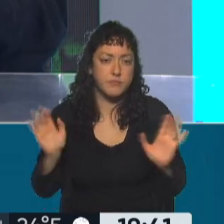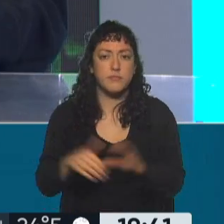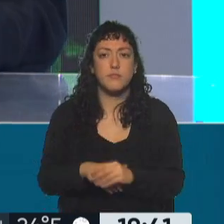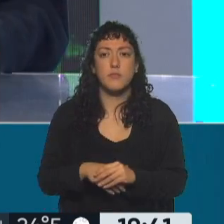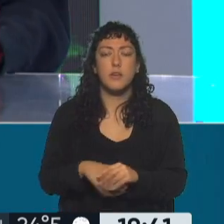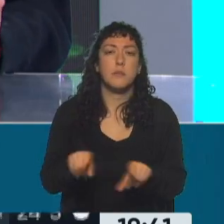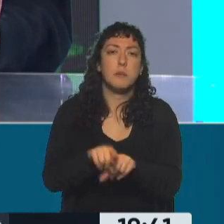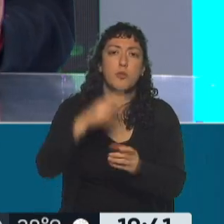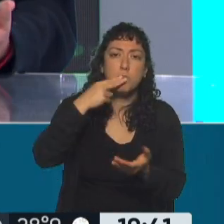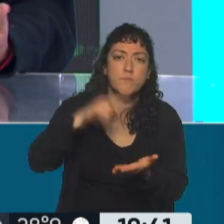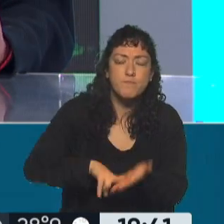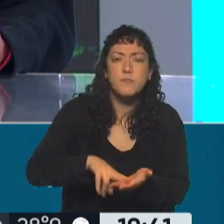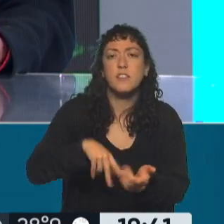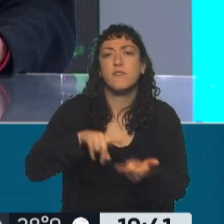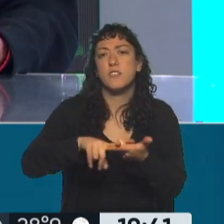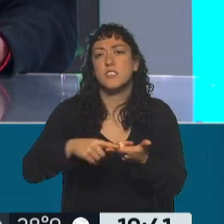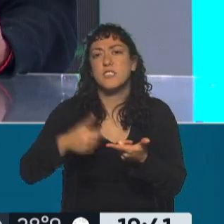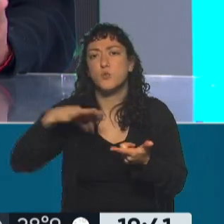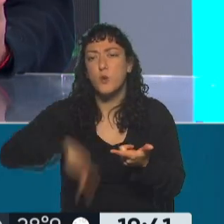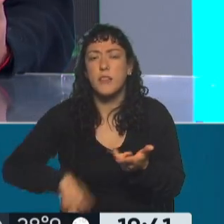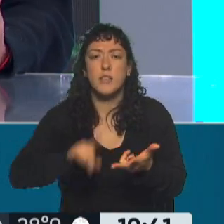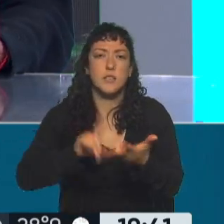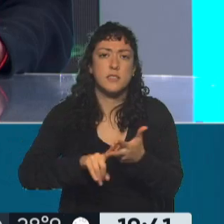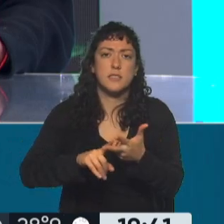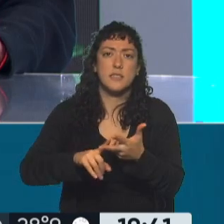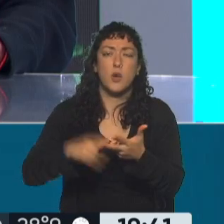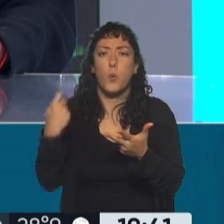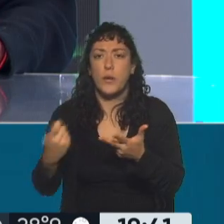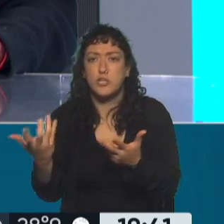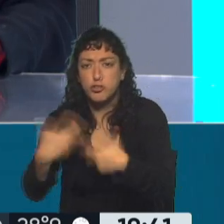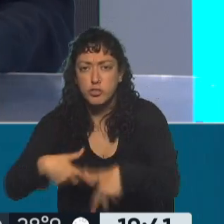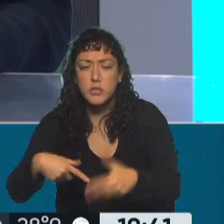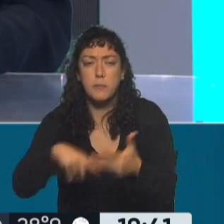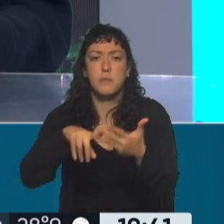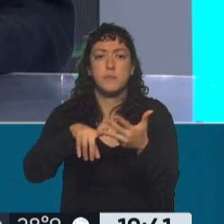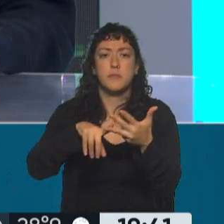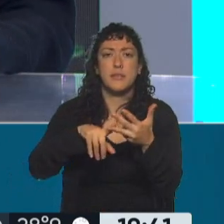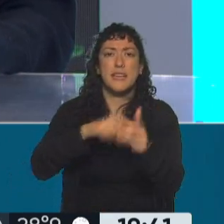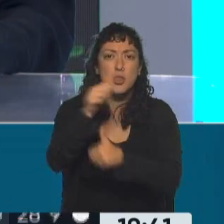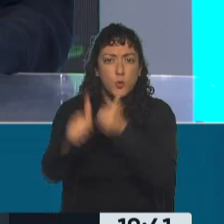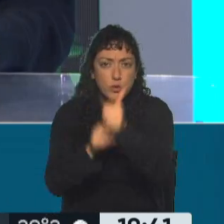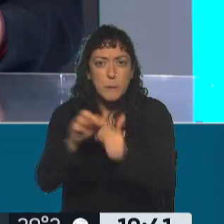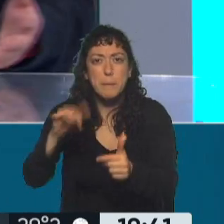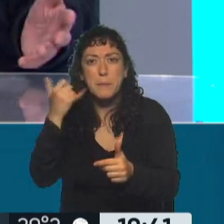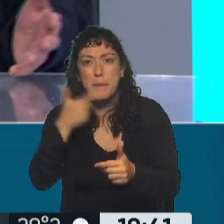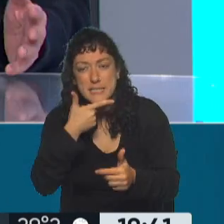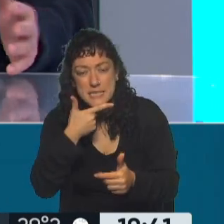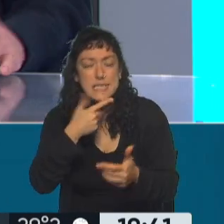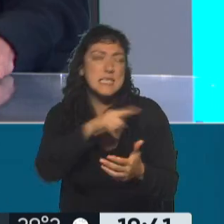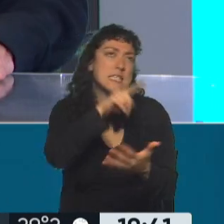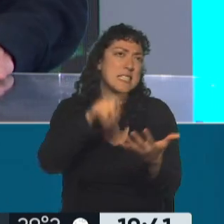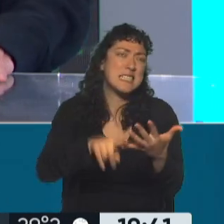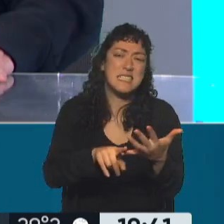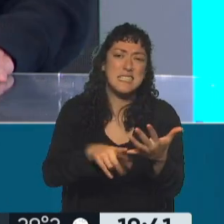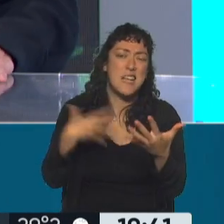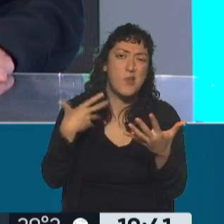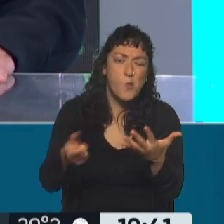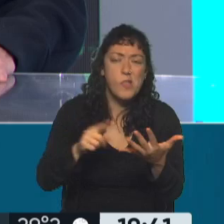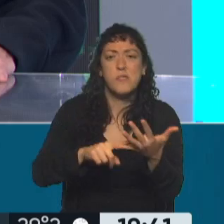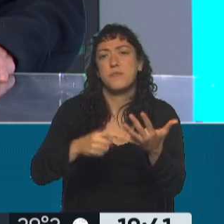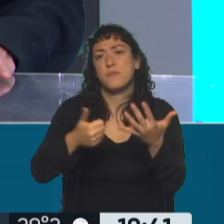me parece que lo viene haciendo muy bien en una situación muy difícil porque Mauricio Macri es un desastre. Ustedes hablaban de